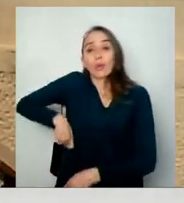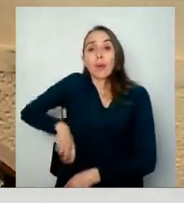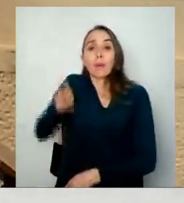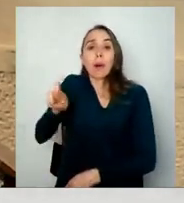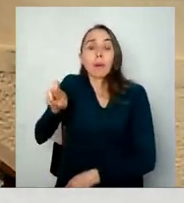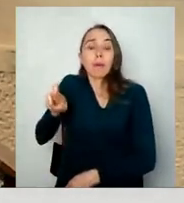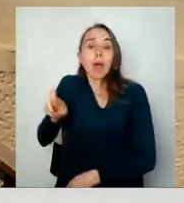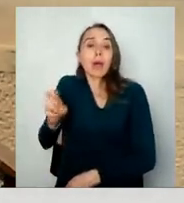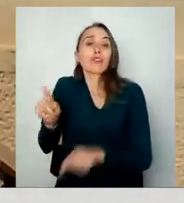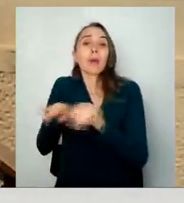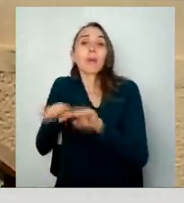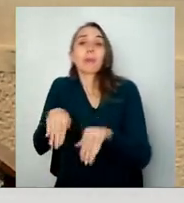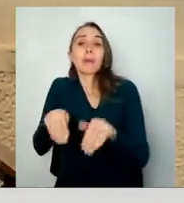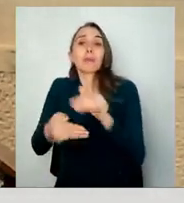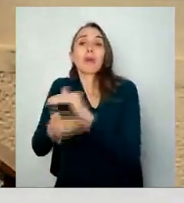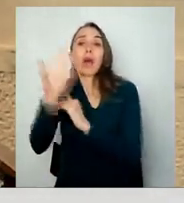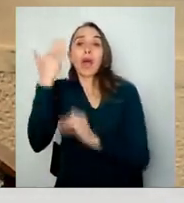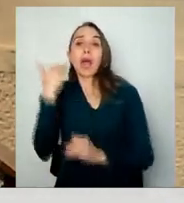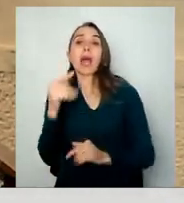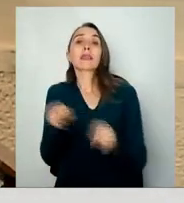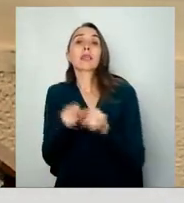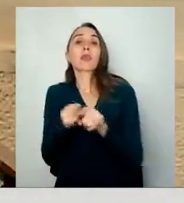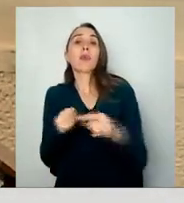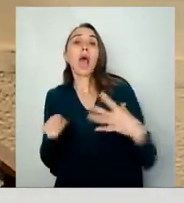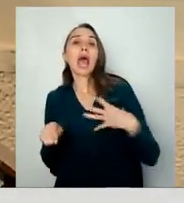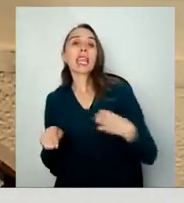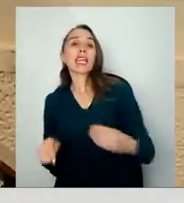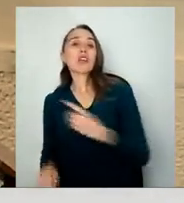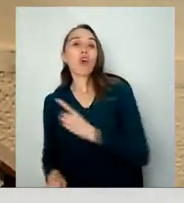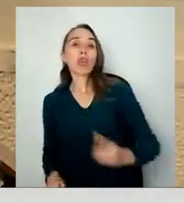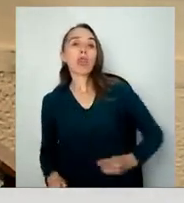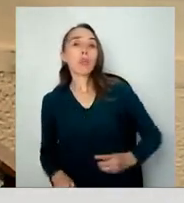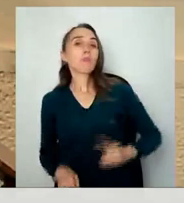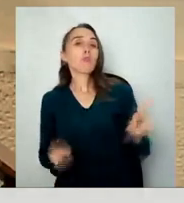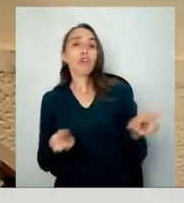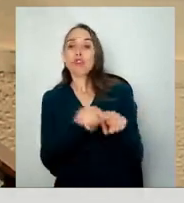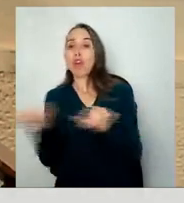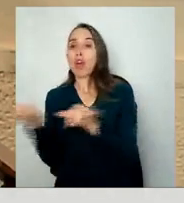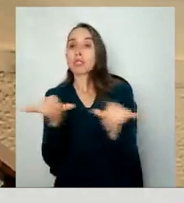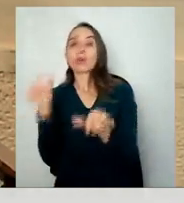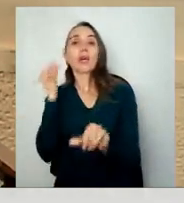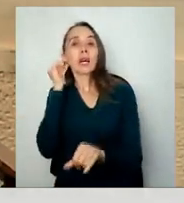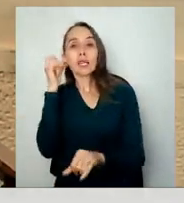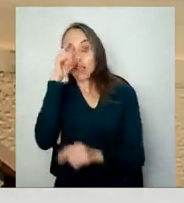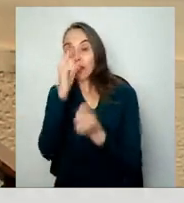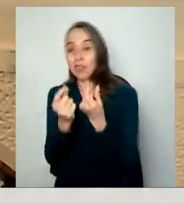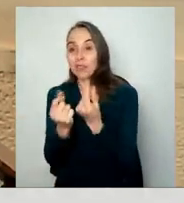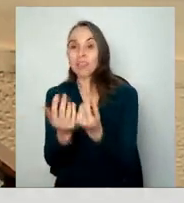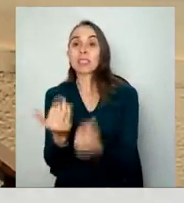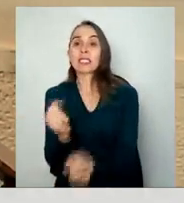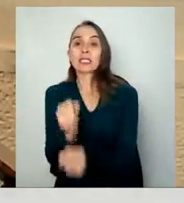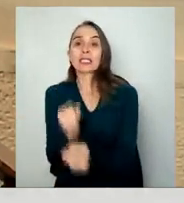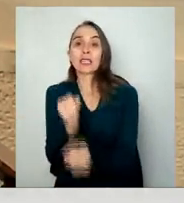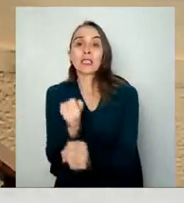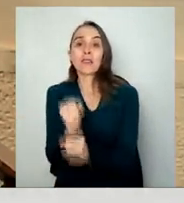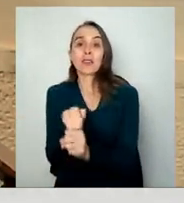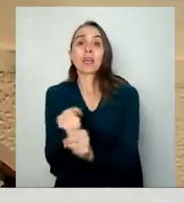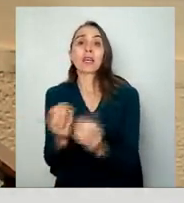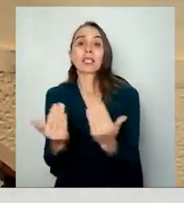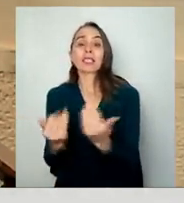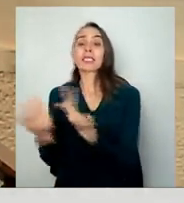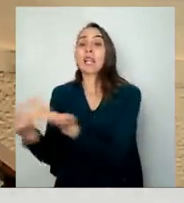que ser hijo de un diputado por lo tanto está complicada ella necesita trabajar necesita su título